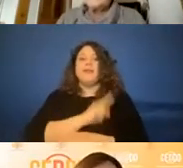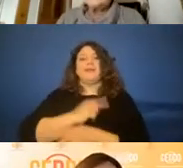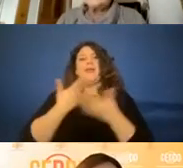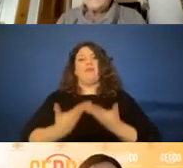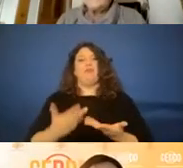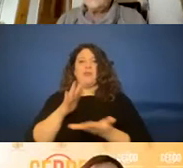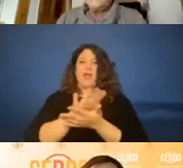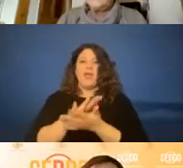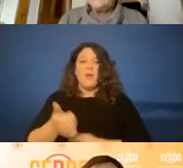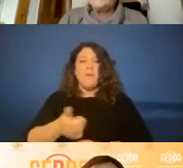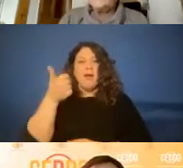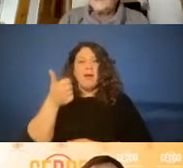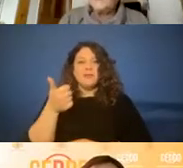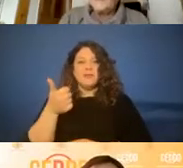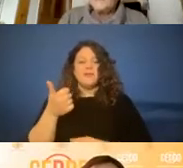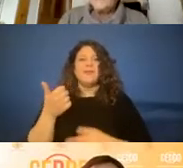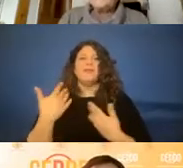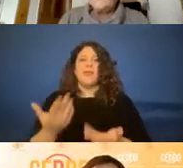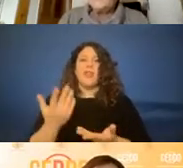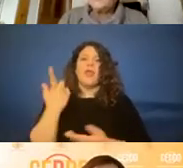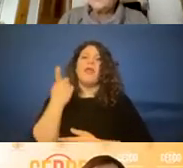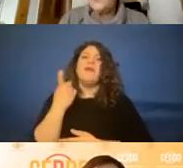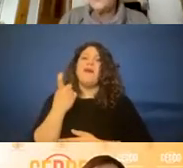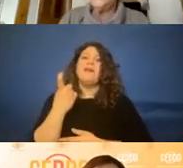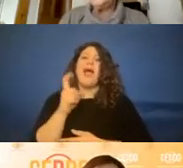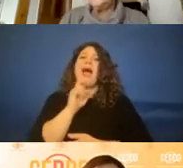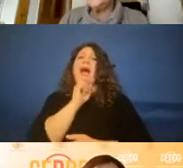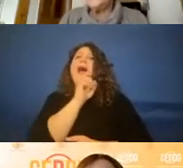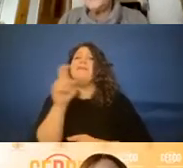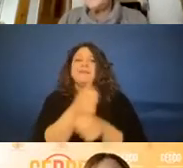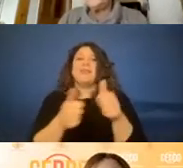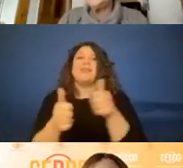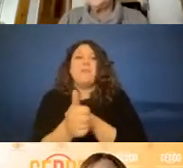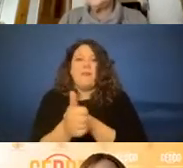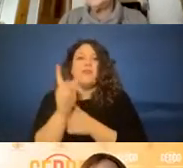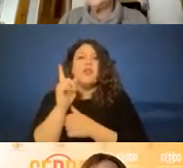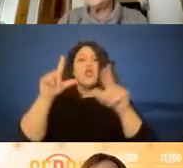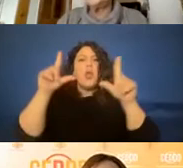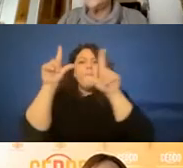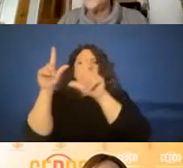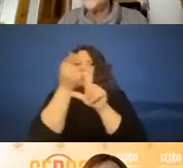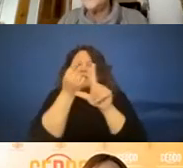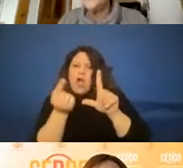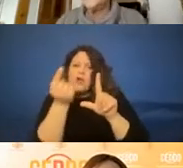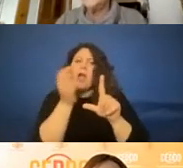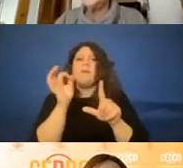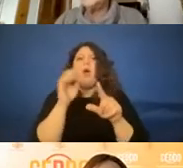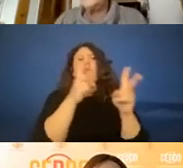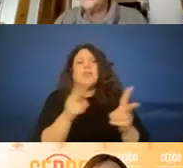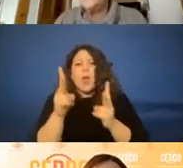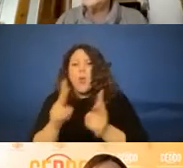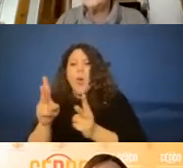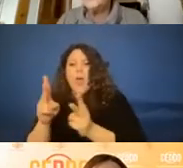es necesario anticipar a través no solo de pictogramas o de una secuencia